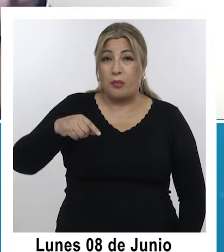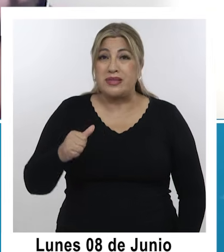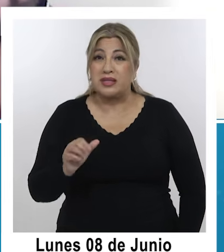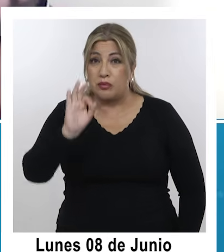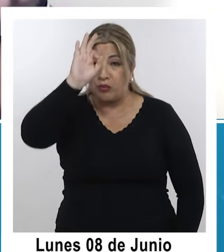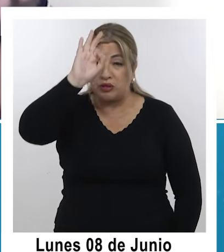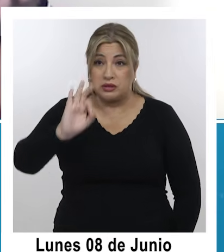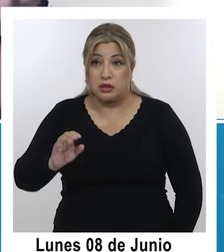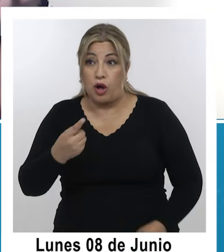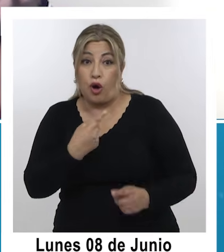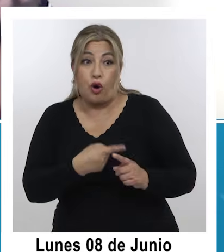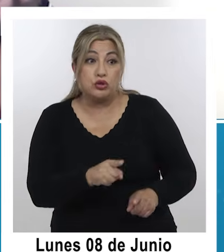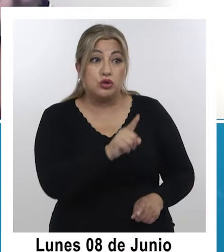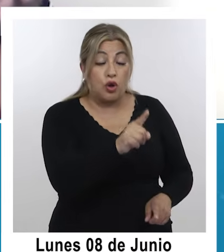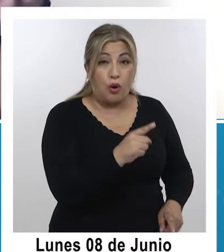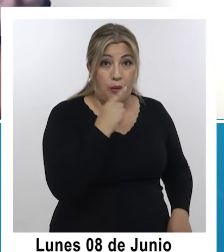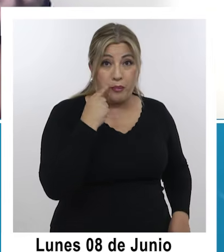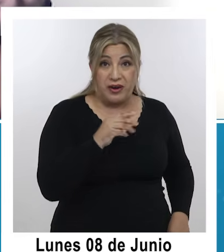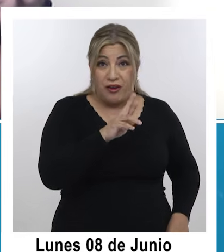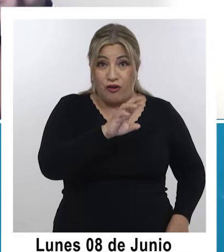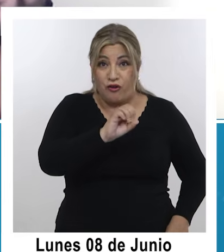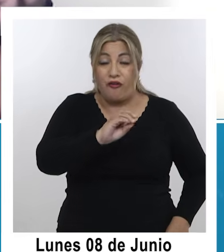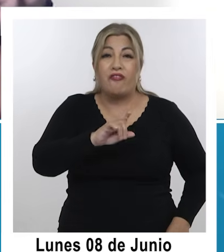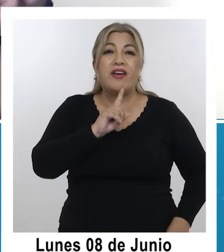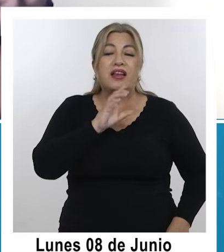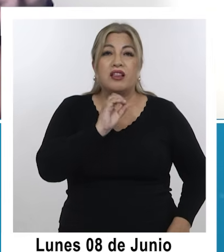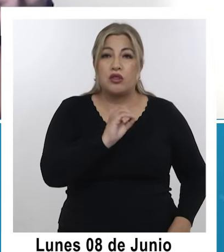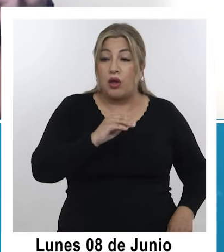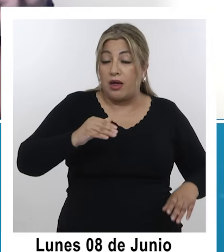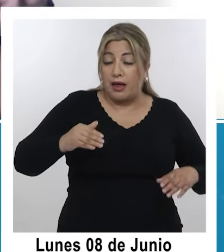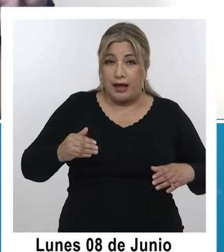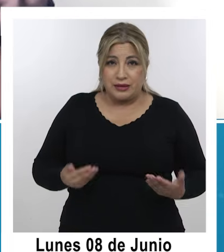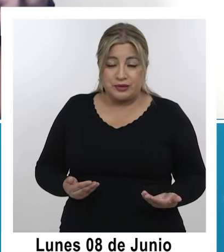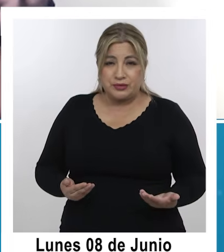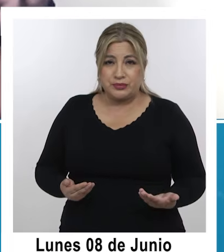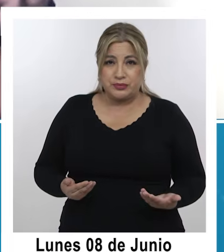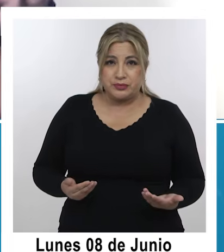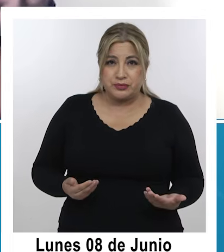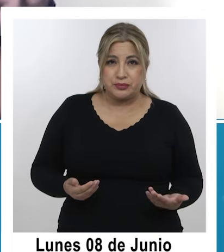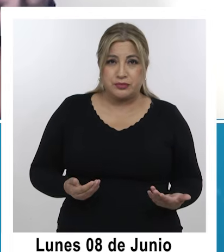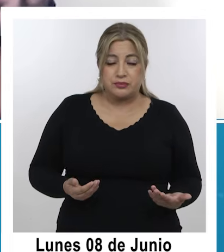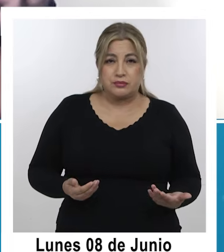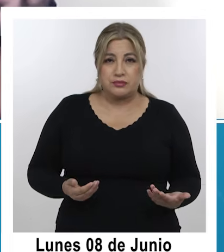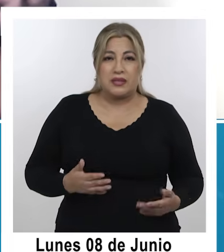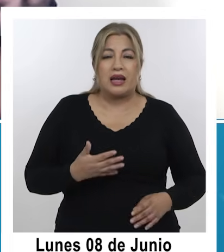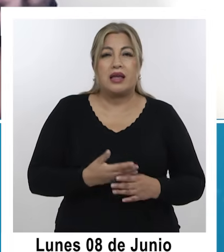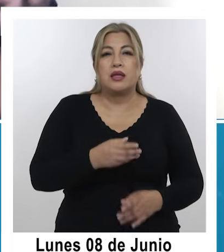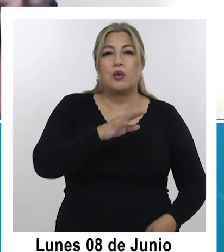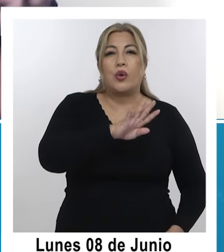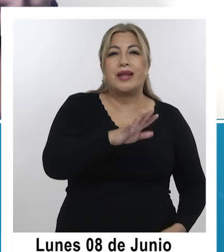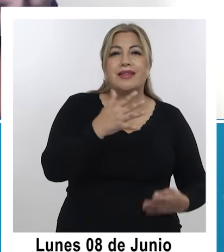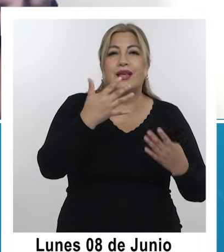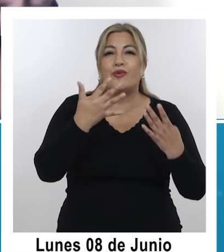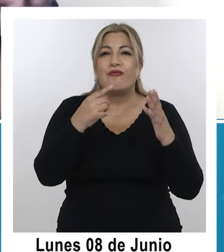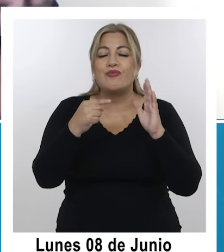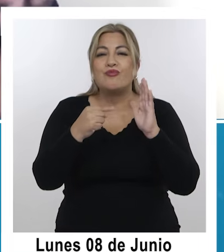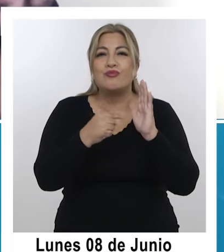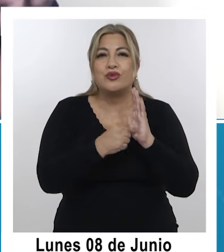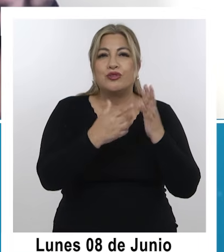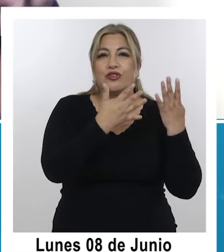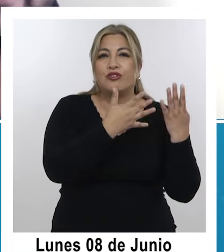50.006%, mientras Roberto Sánchez en este momento obtiene